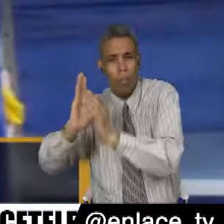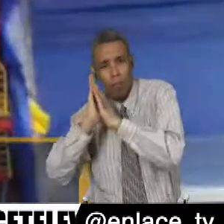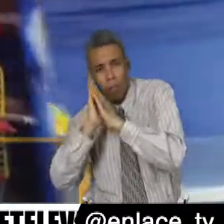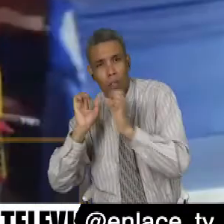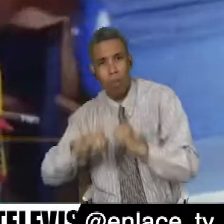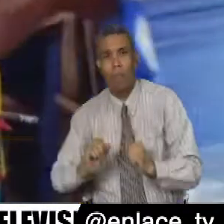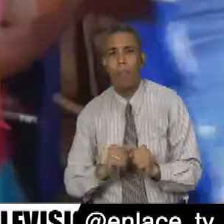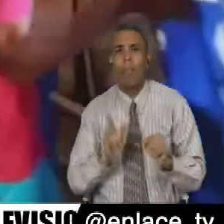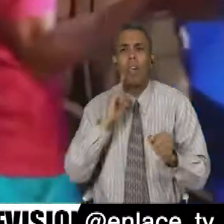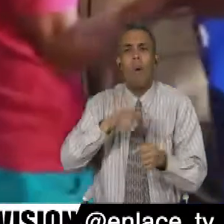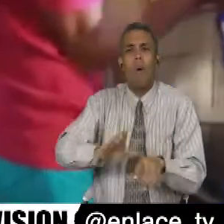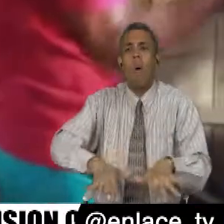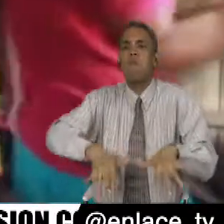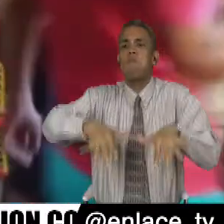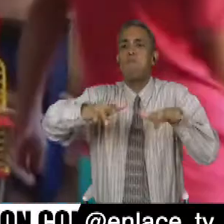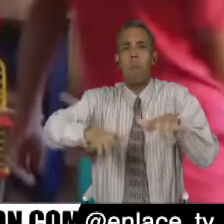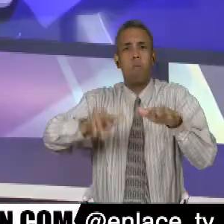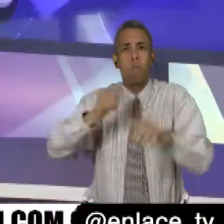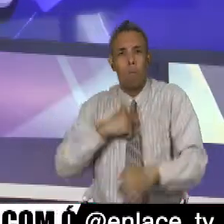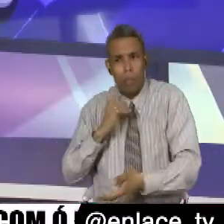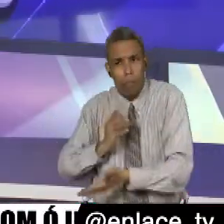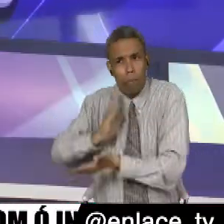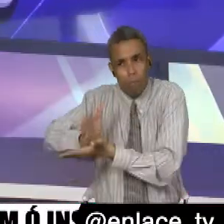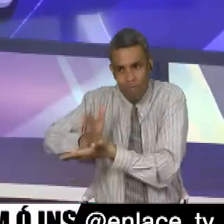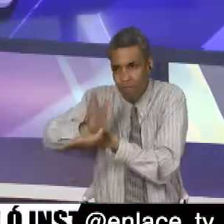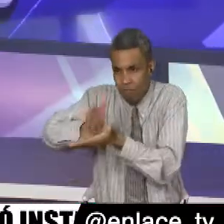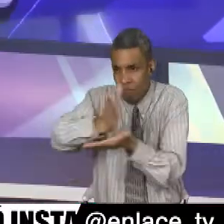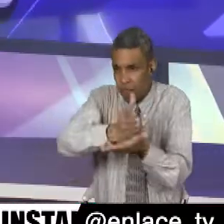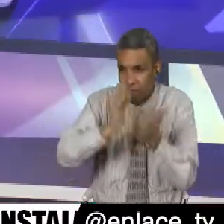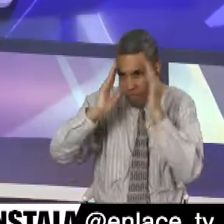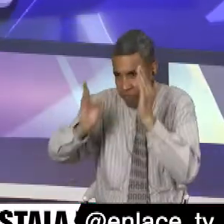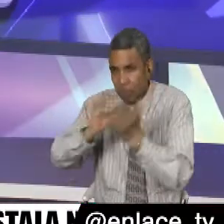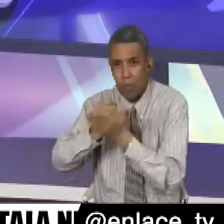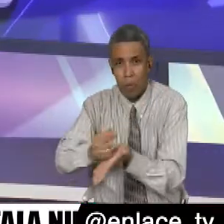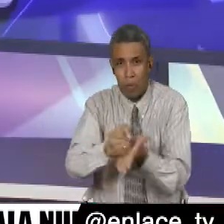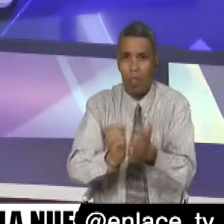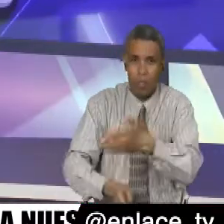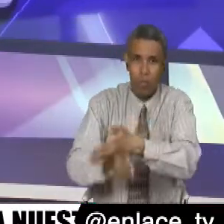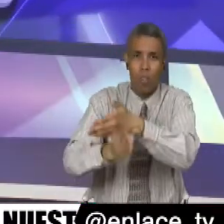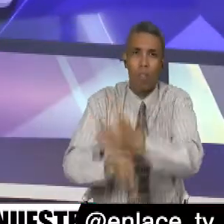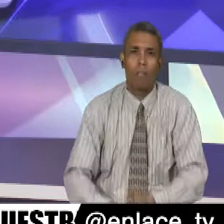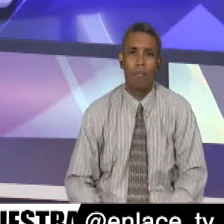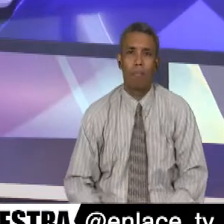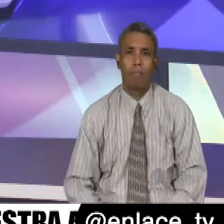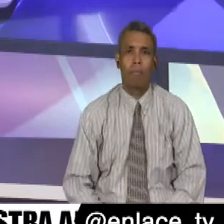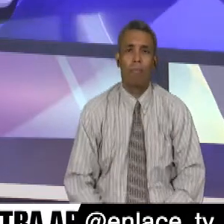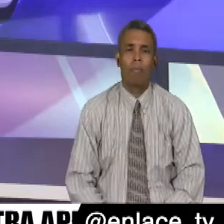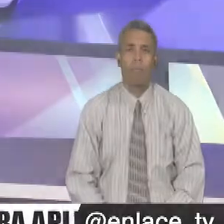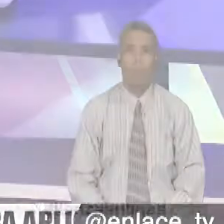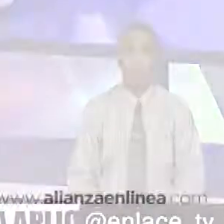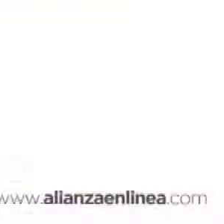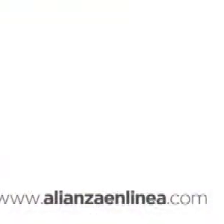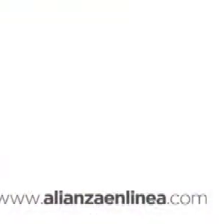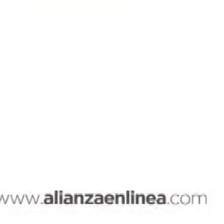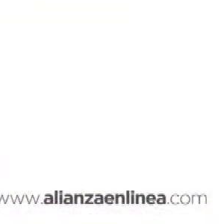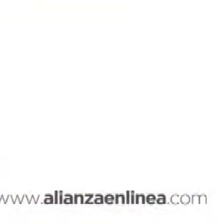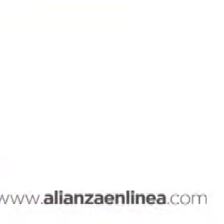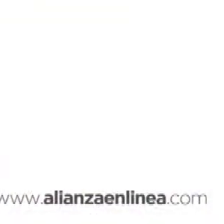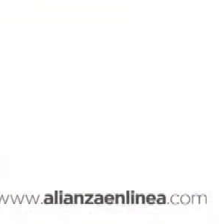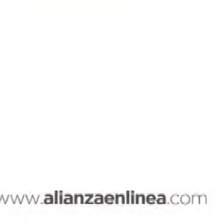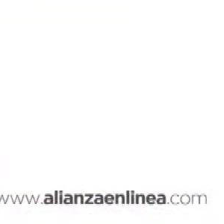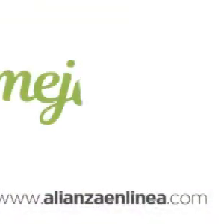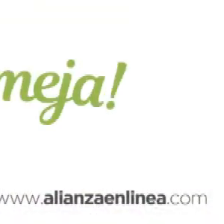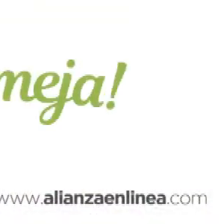para hacer la intervención pertinente porque creen en barrancabermeja alianza inmobiliaria líder en la prestación de servicios